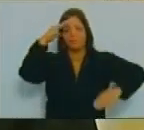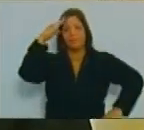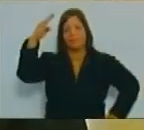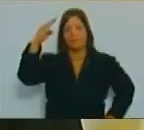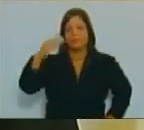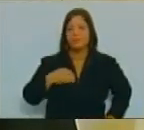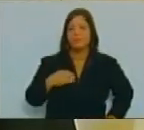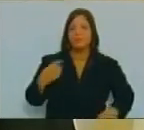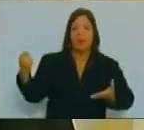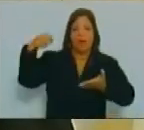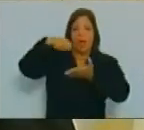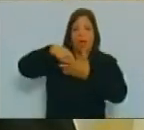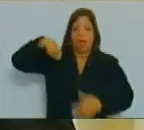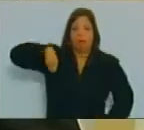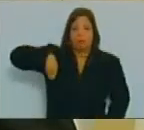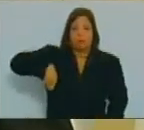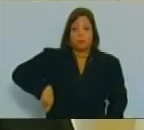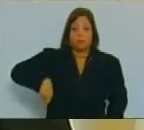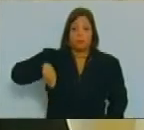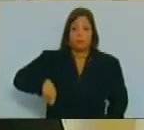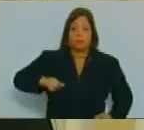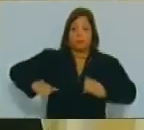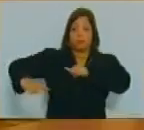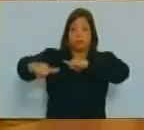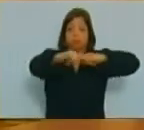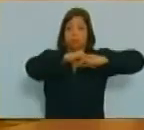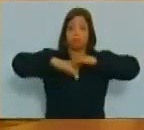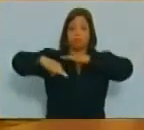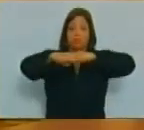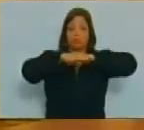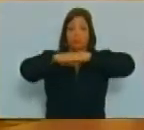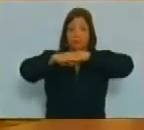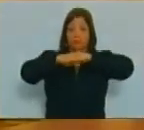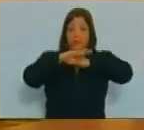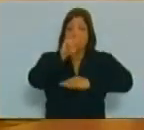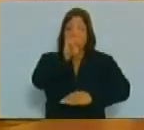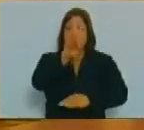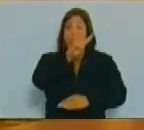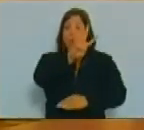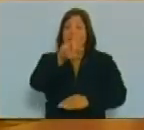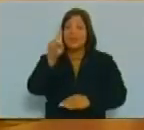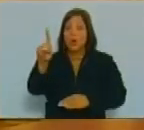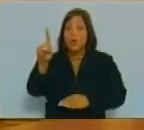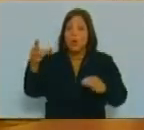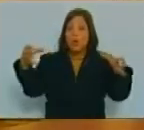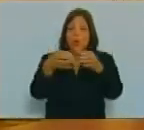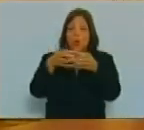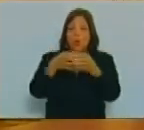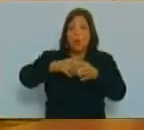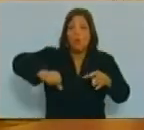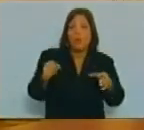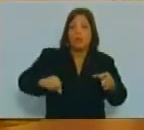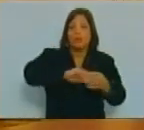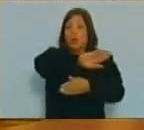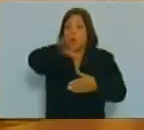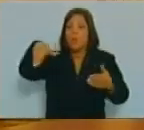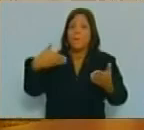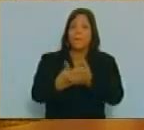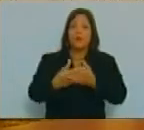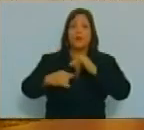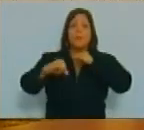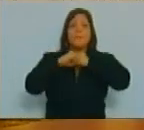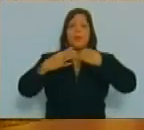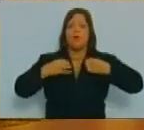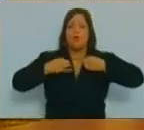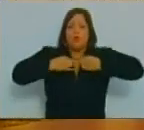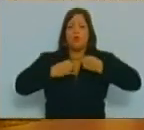la homologación y estandarización de 141 cuerpos de policía en todo el país con el mismo uniforme